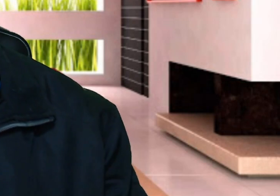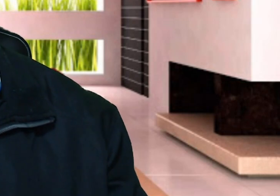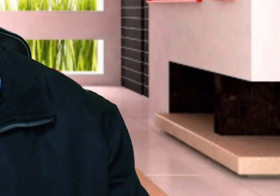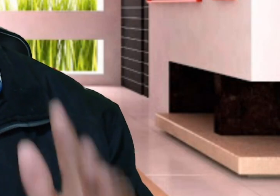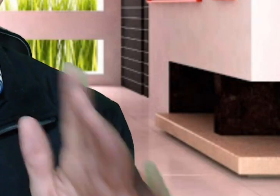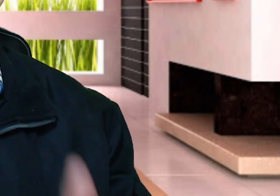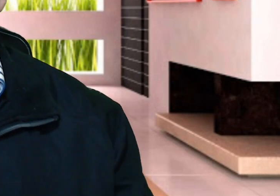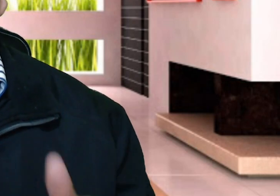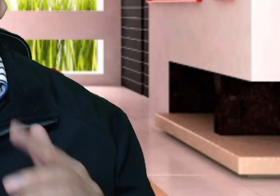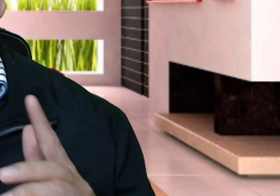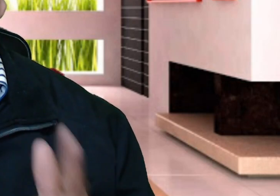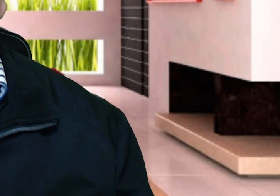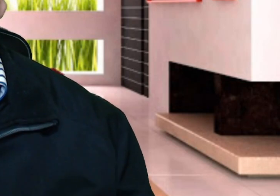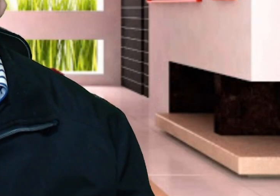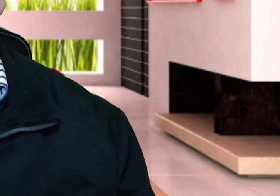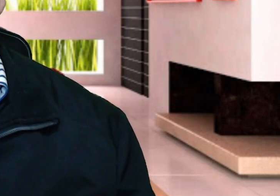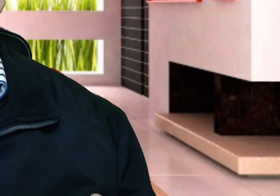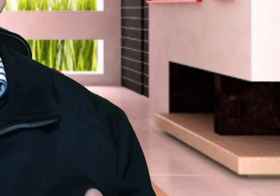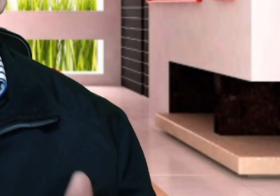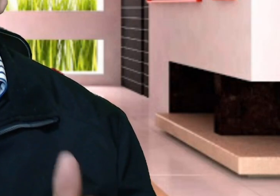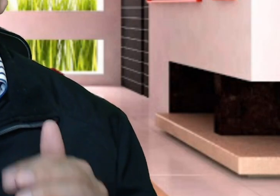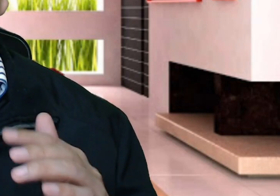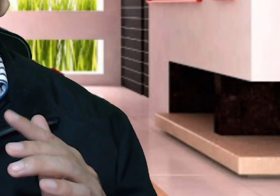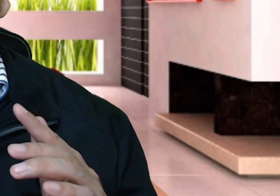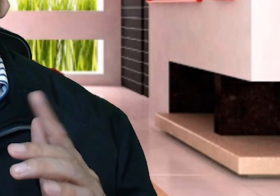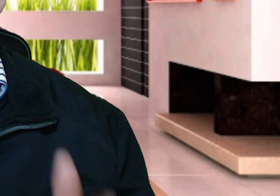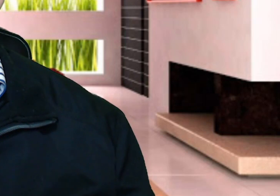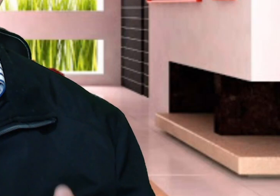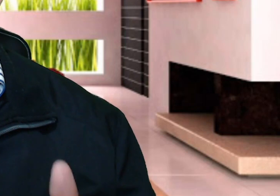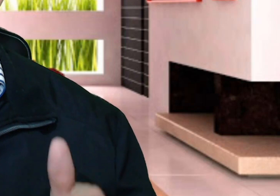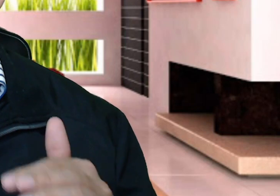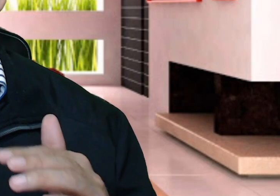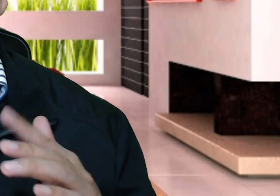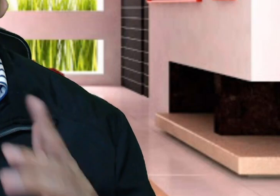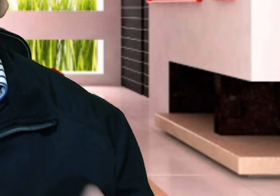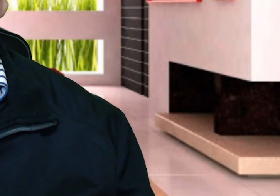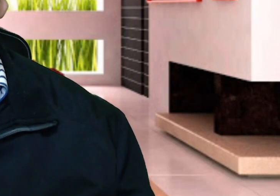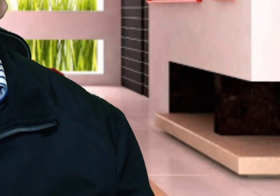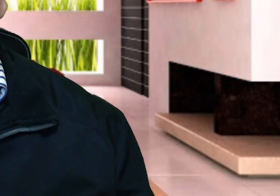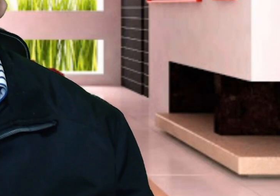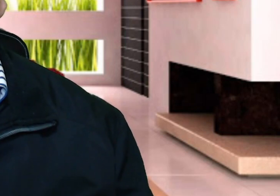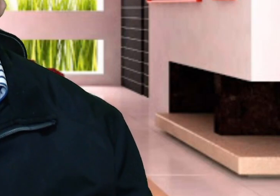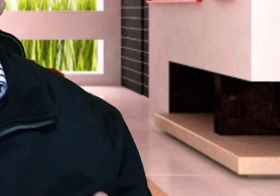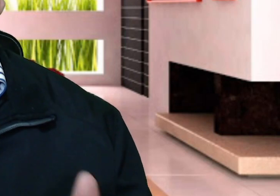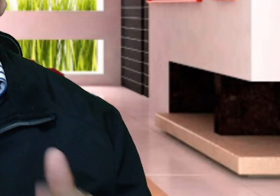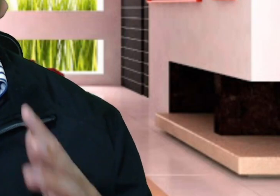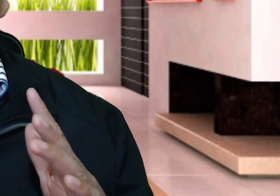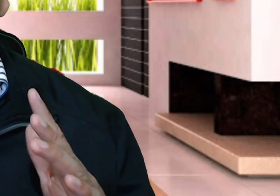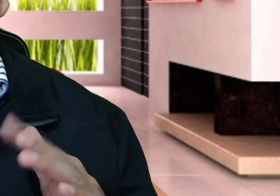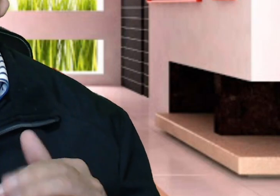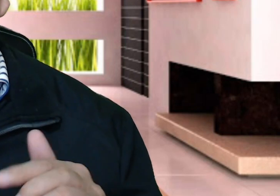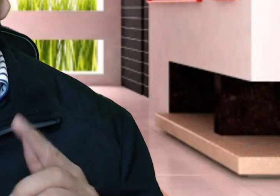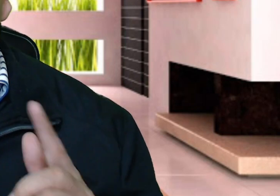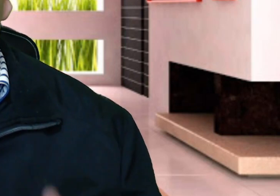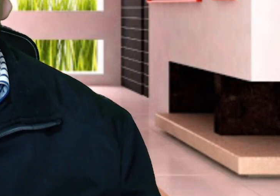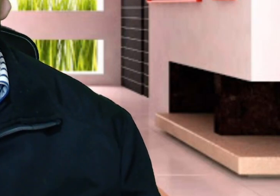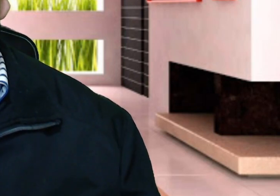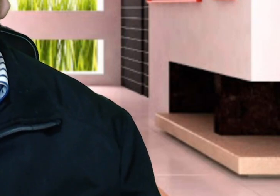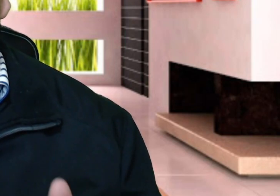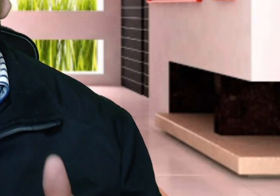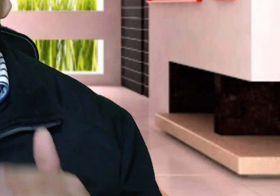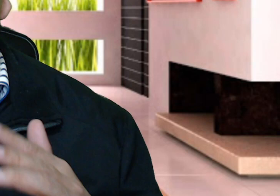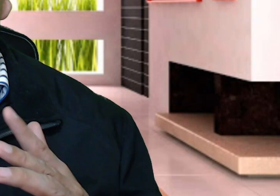por fraude. El señor Ancira mete una demanda al presidente López Obrador ante un juez, donde le pide al juez